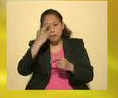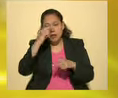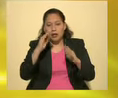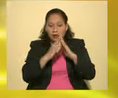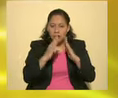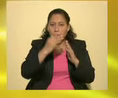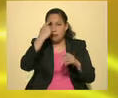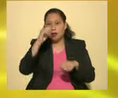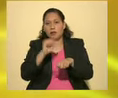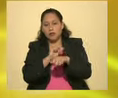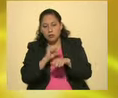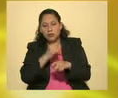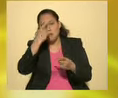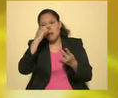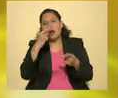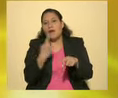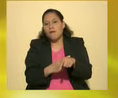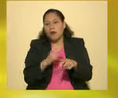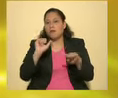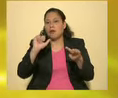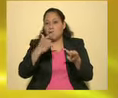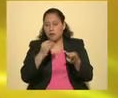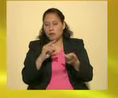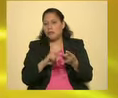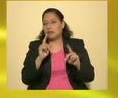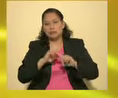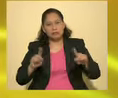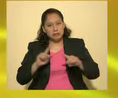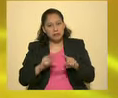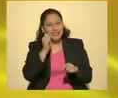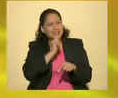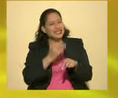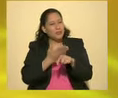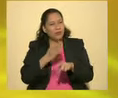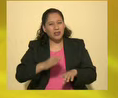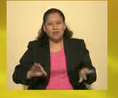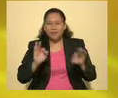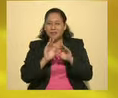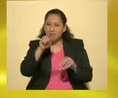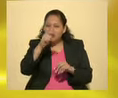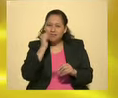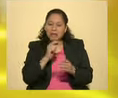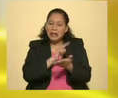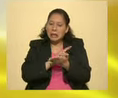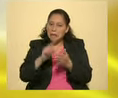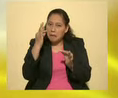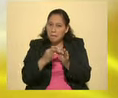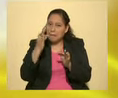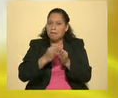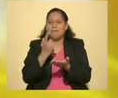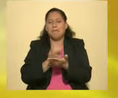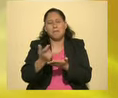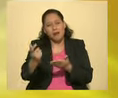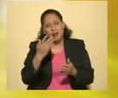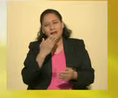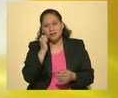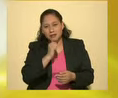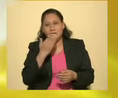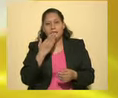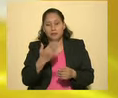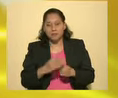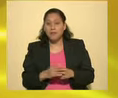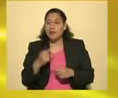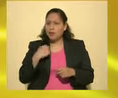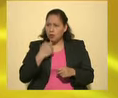coche, para alguna enfermedad, etcétera. Entonces, es importante mantener un historial de crédito. Ahora,